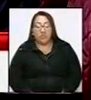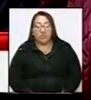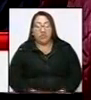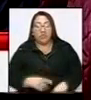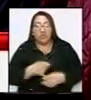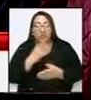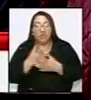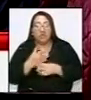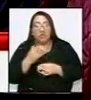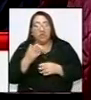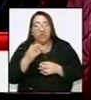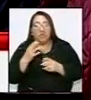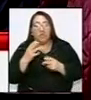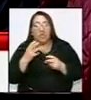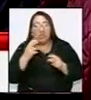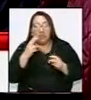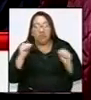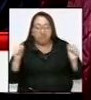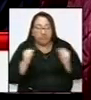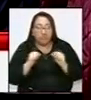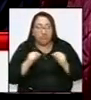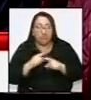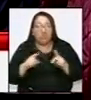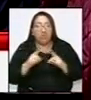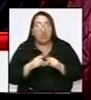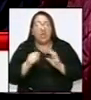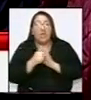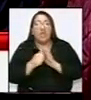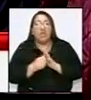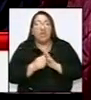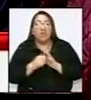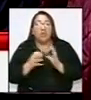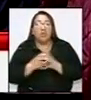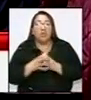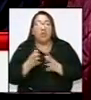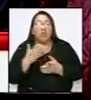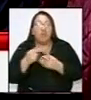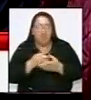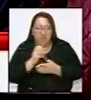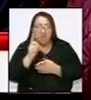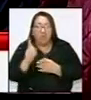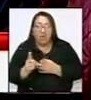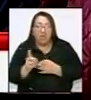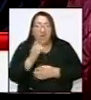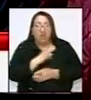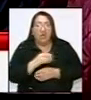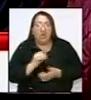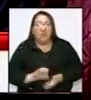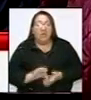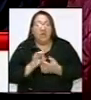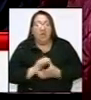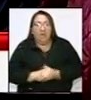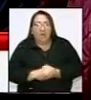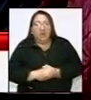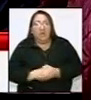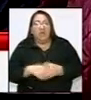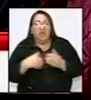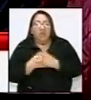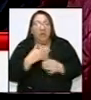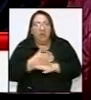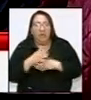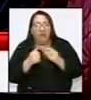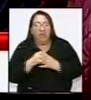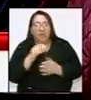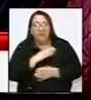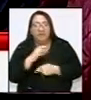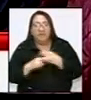además modificaba diversos artículos de la ley que aprueba disposiciones de carácter extraordinario para las intervenciones del